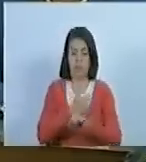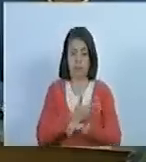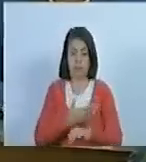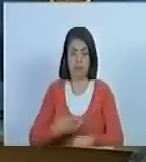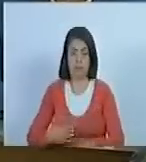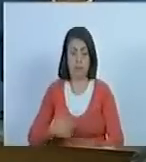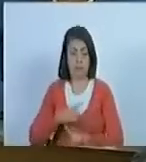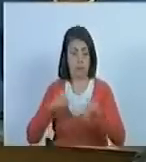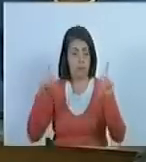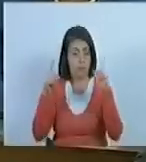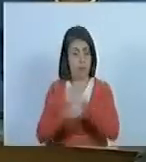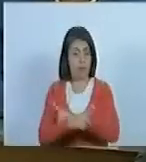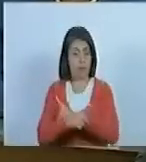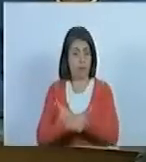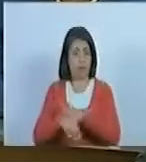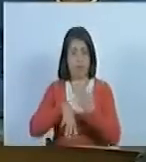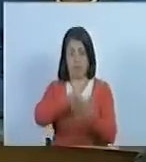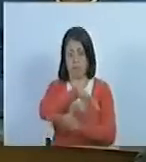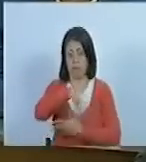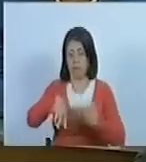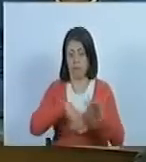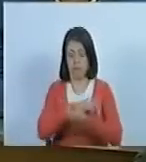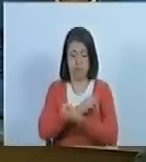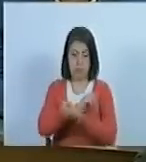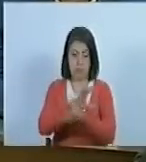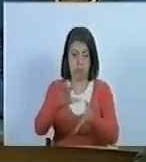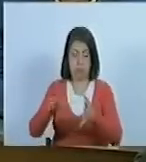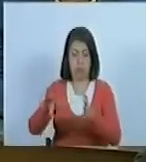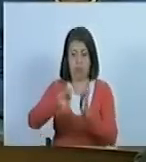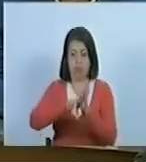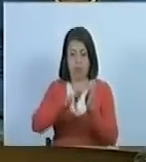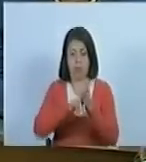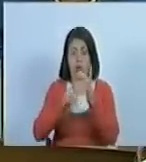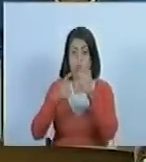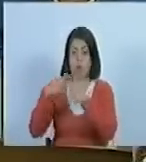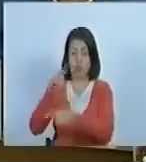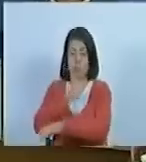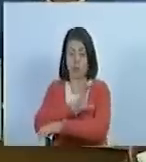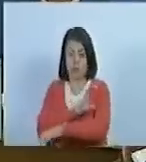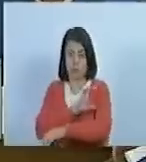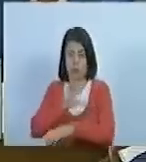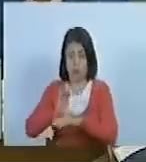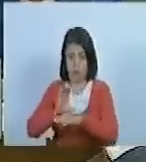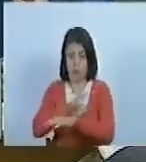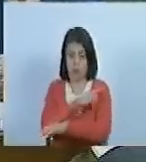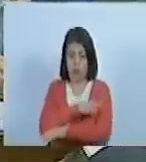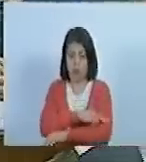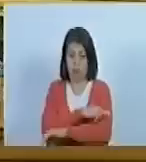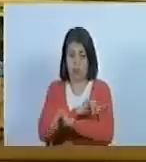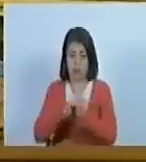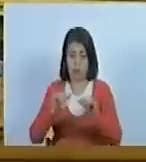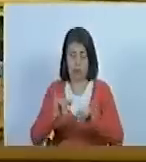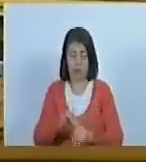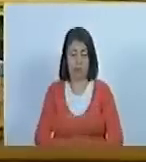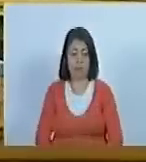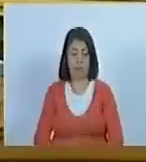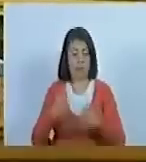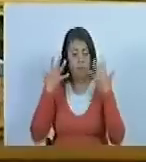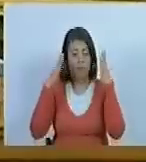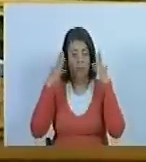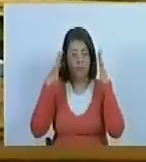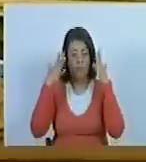que eso se convierta en un fenómeno viral que se repita en otro centro hospitalario. Es todo, presidente.